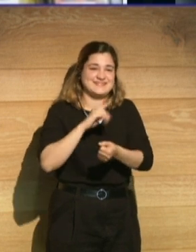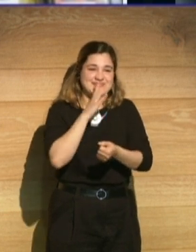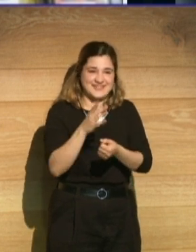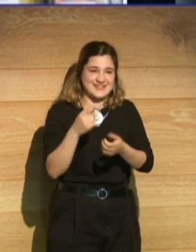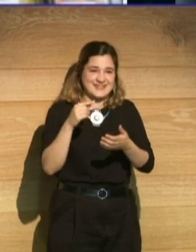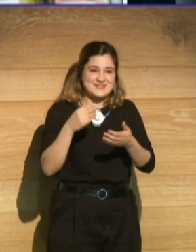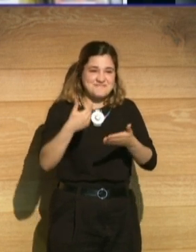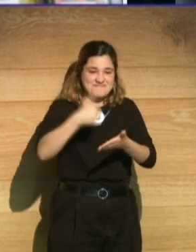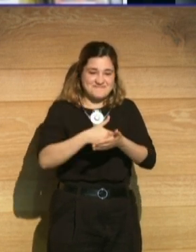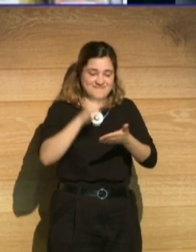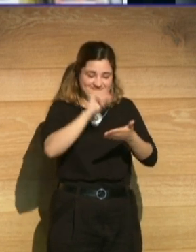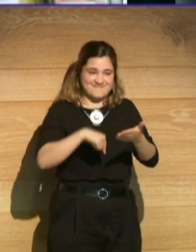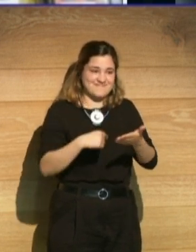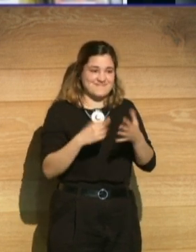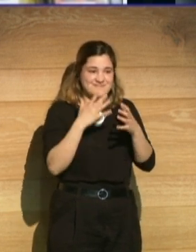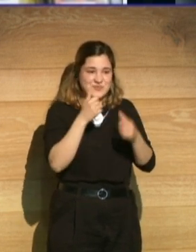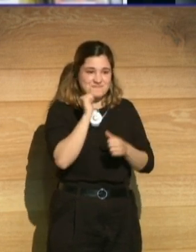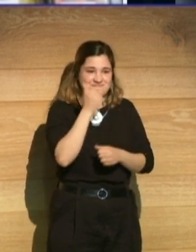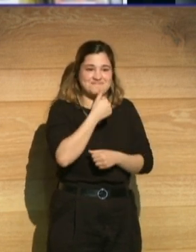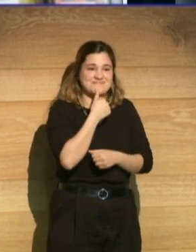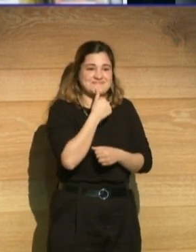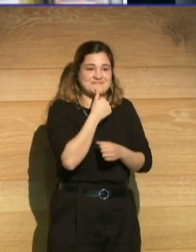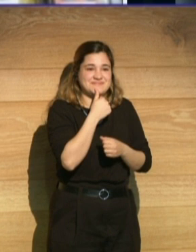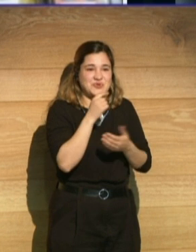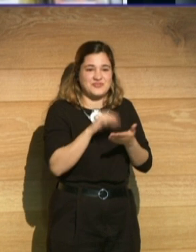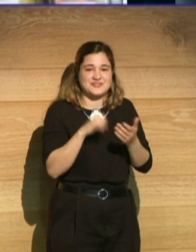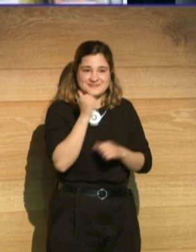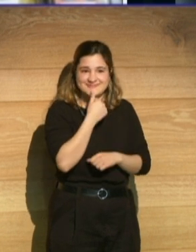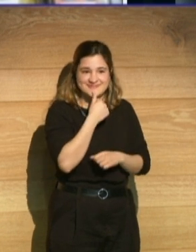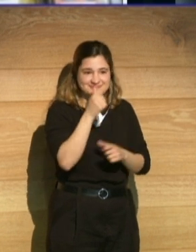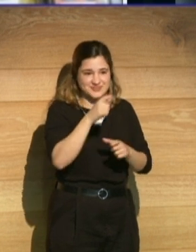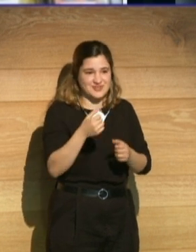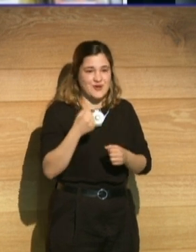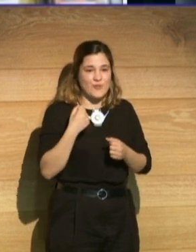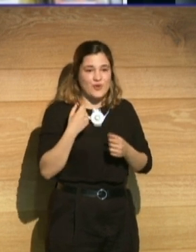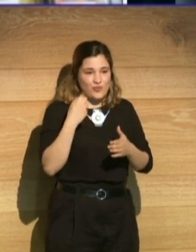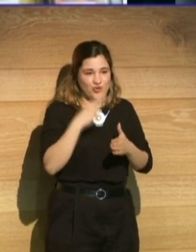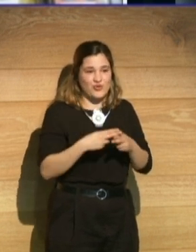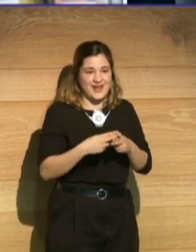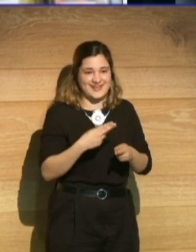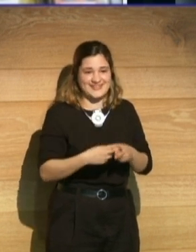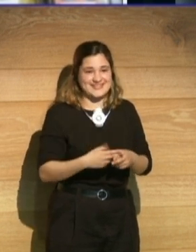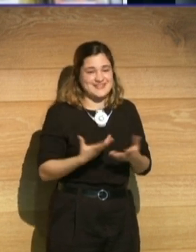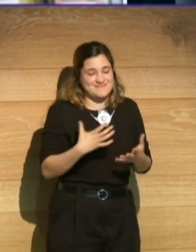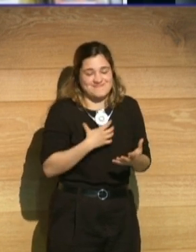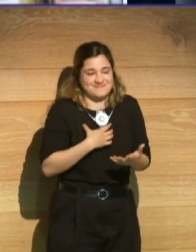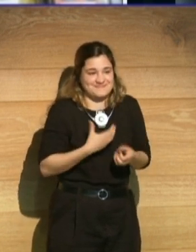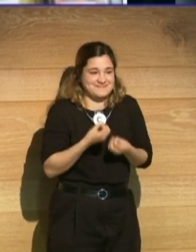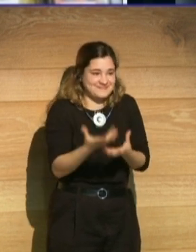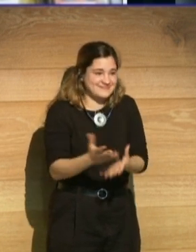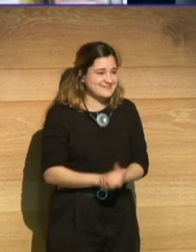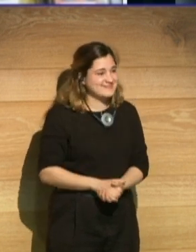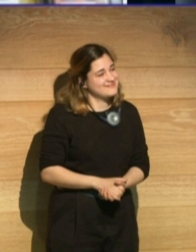firme un acuerdo de contrato de confidencialidad. Es gente muy dura, muy potente, no puedo hacer nada más.